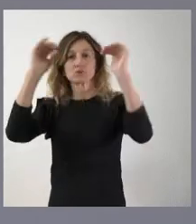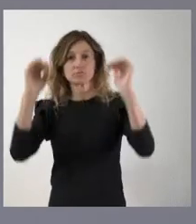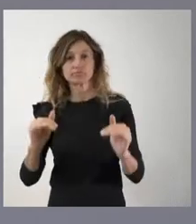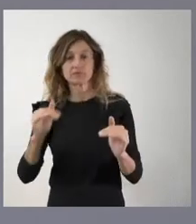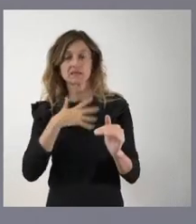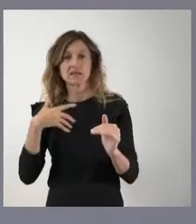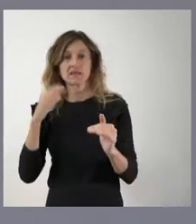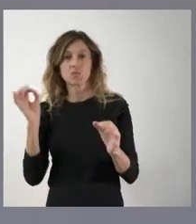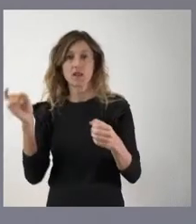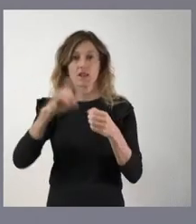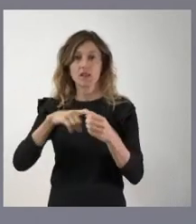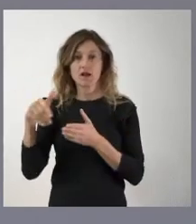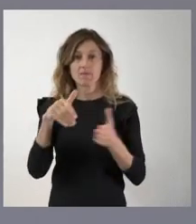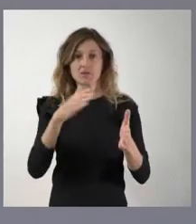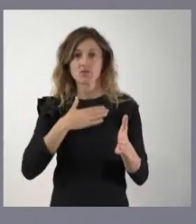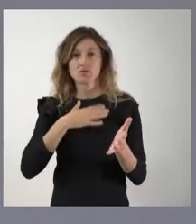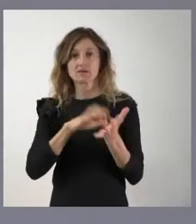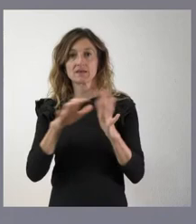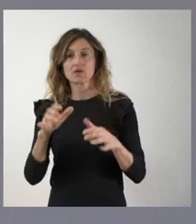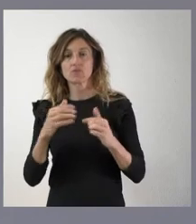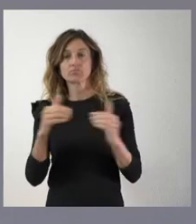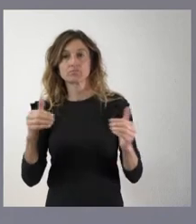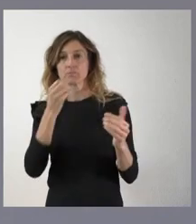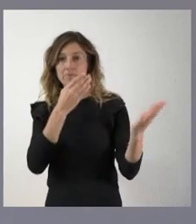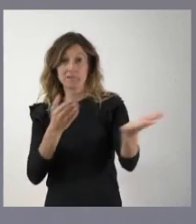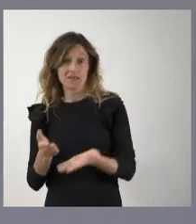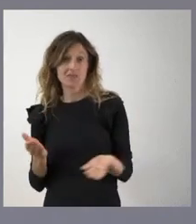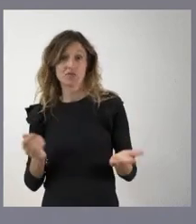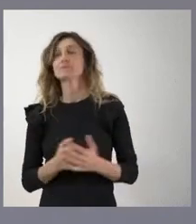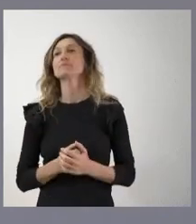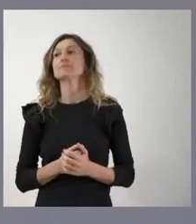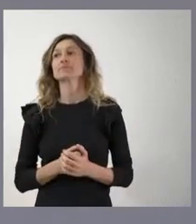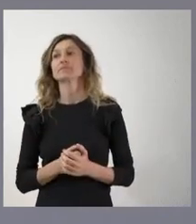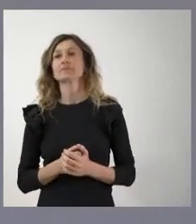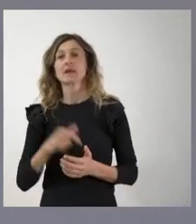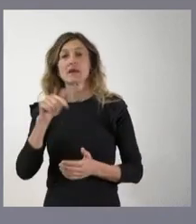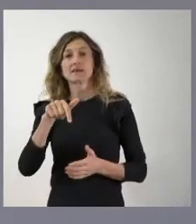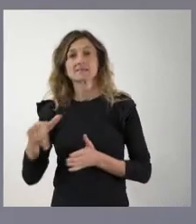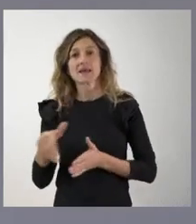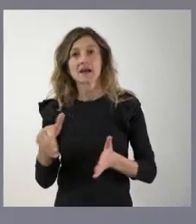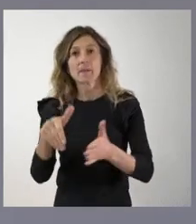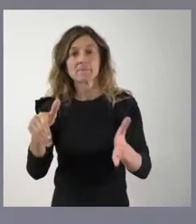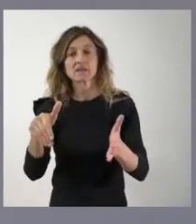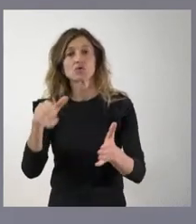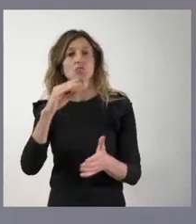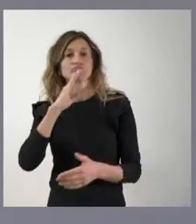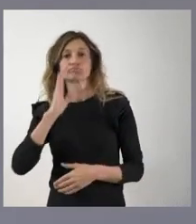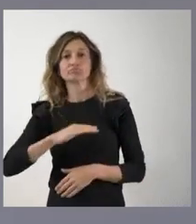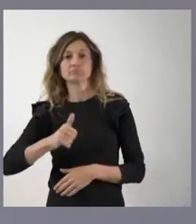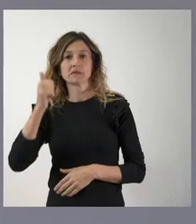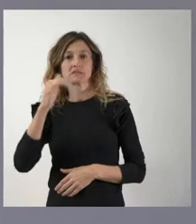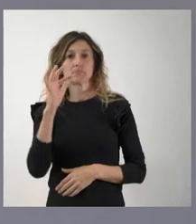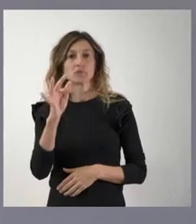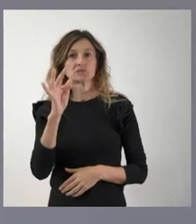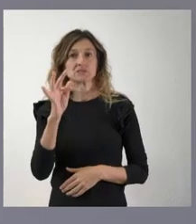seguir la misma Senda que hemos iniciado desde Castilla y león bienvenidos sean estas la senda que nosotros consideramos como más adecuada y nos parece positivo